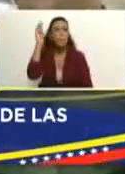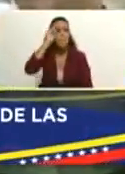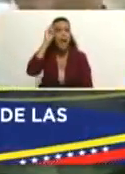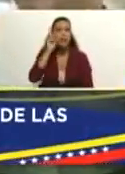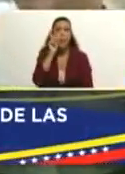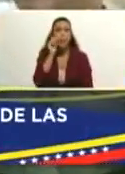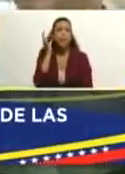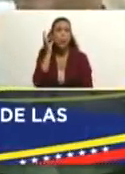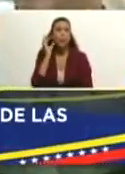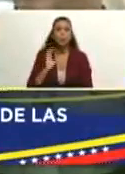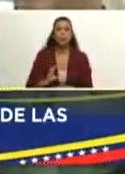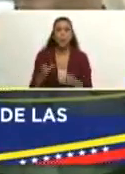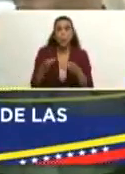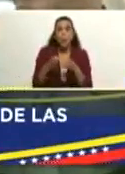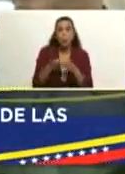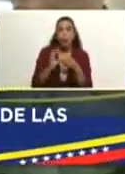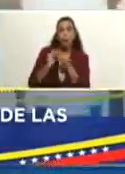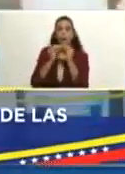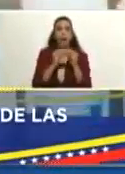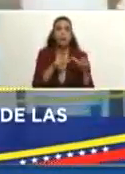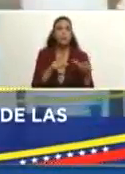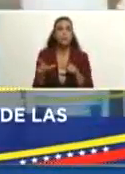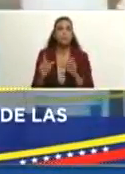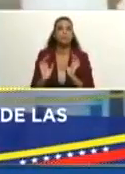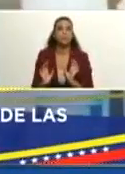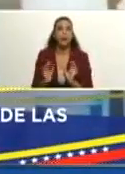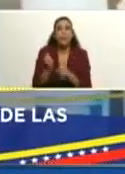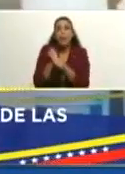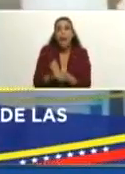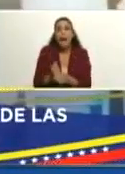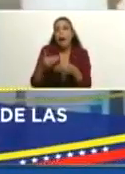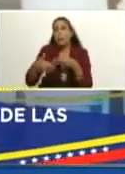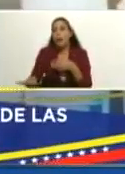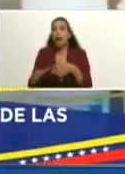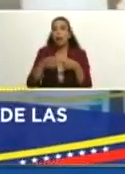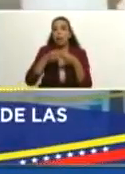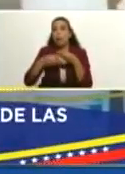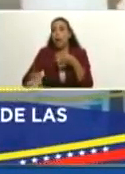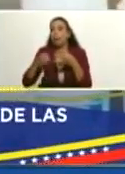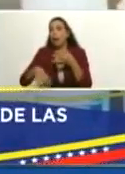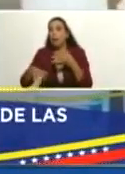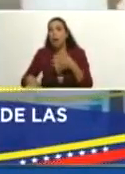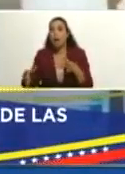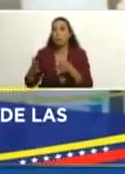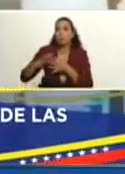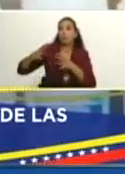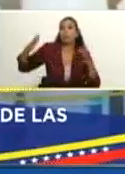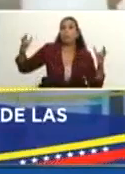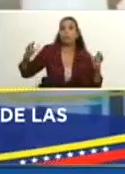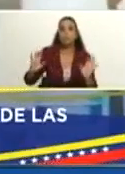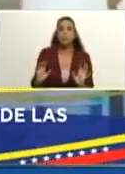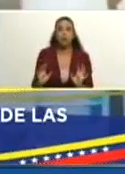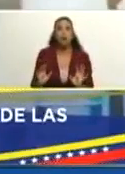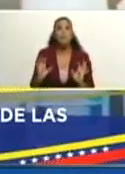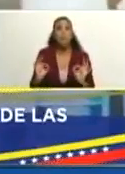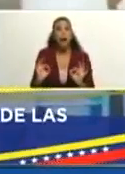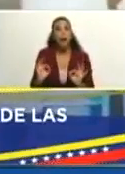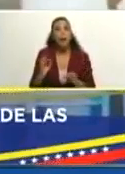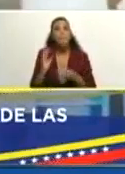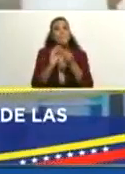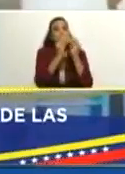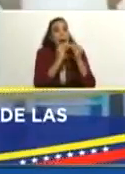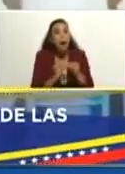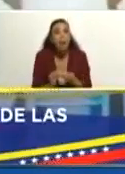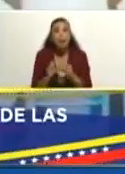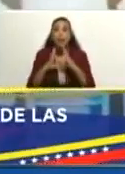el maestro, la VC, se arregla. Y así nosotros vamos con mantenimiento, valga la redundancia,